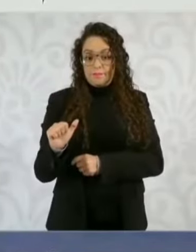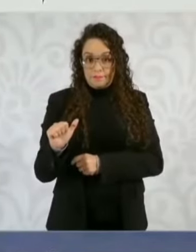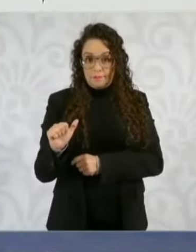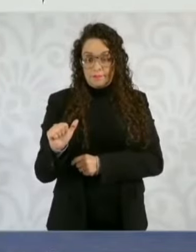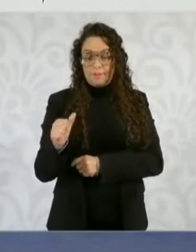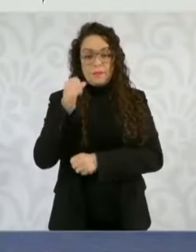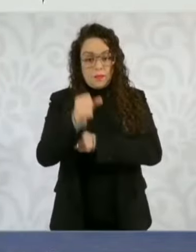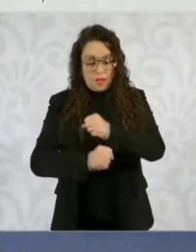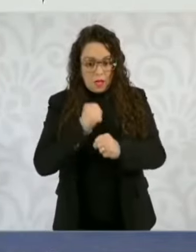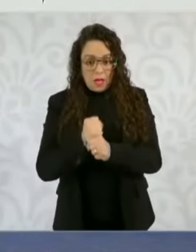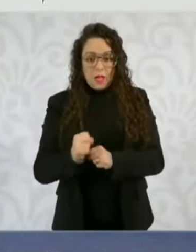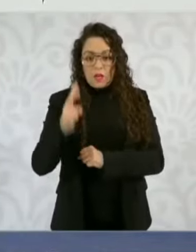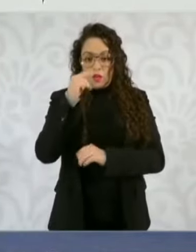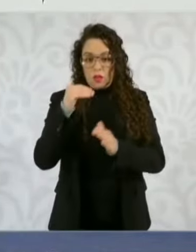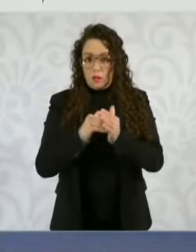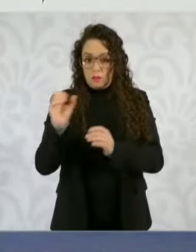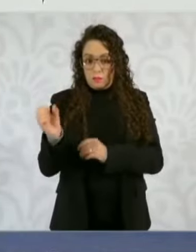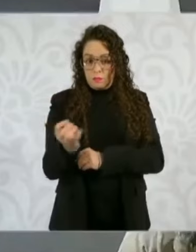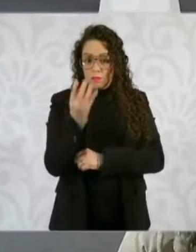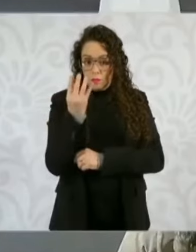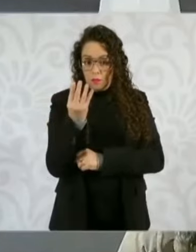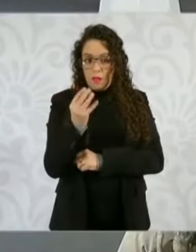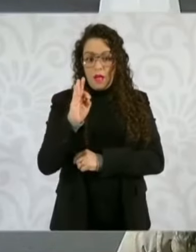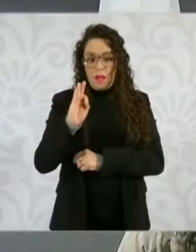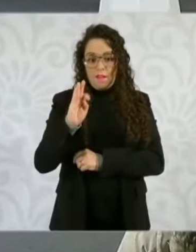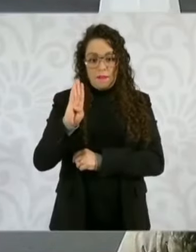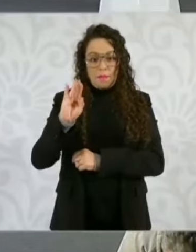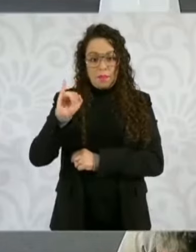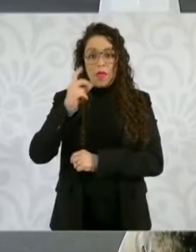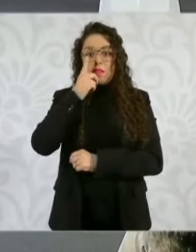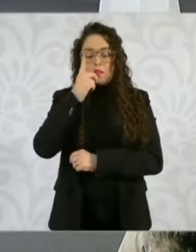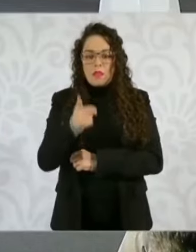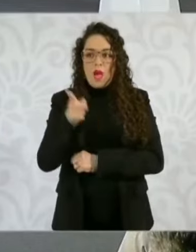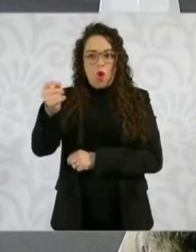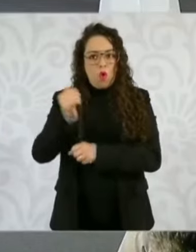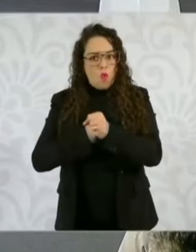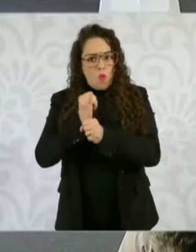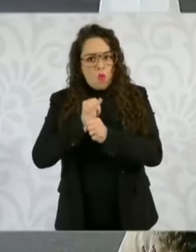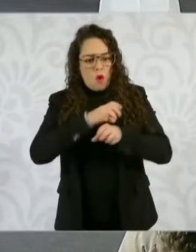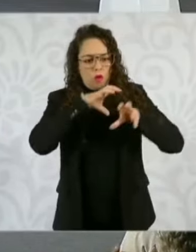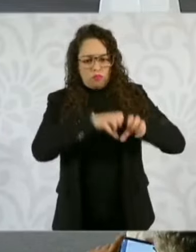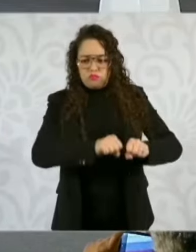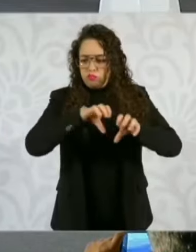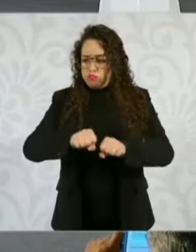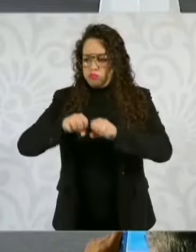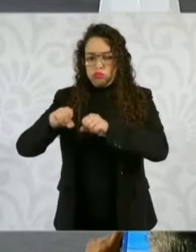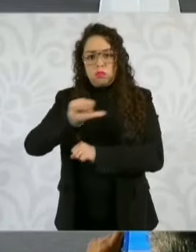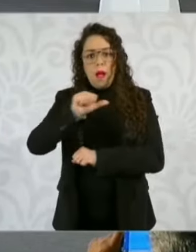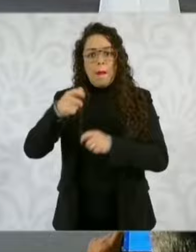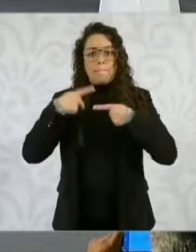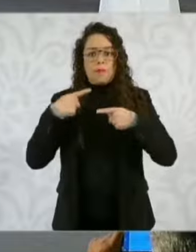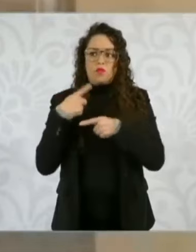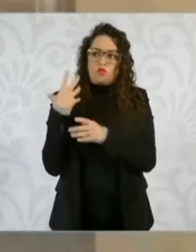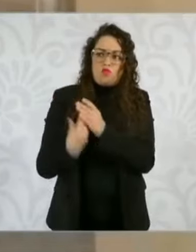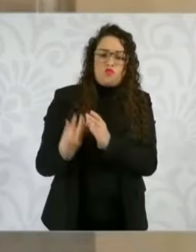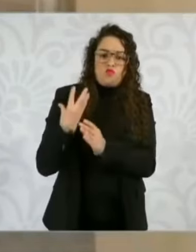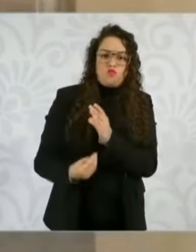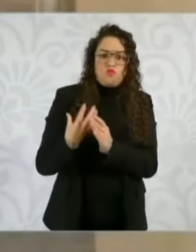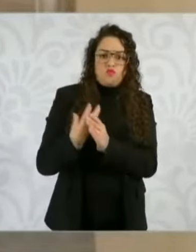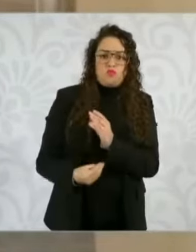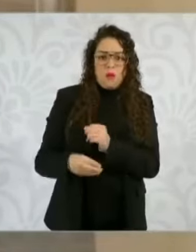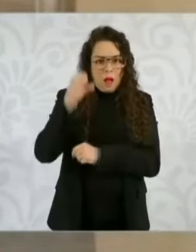En 2004 el FBI lo reconoció por las investigaciones y arrestos de fugitivos. En junio